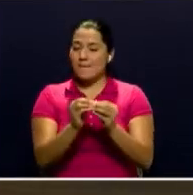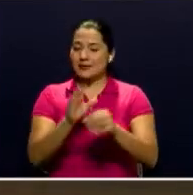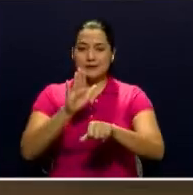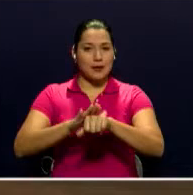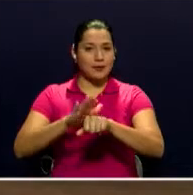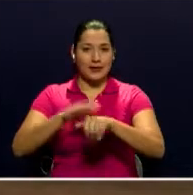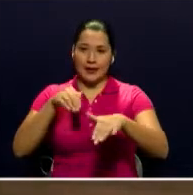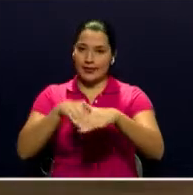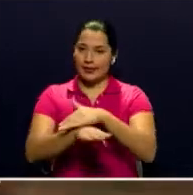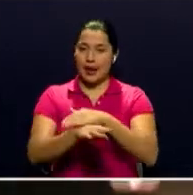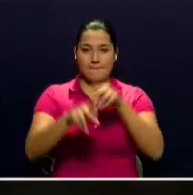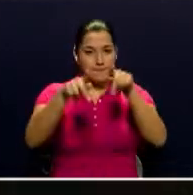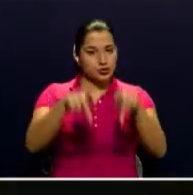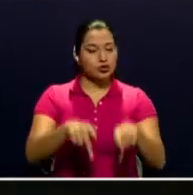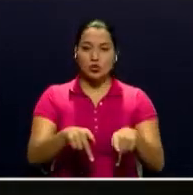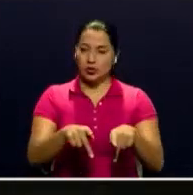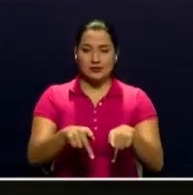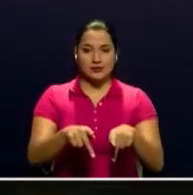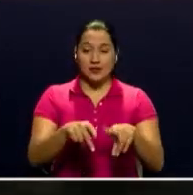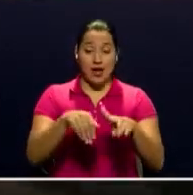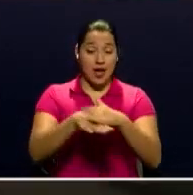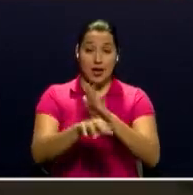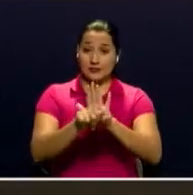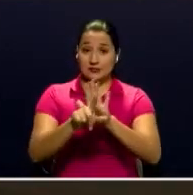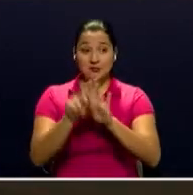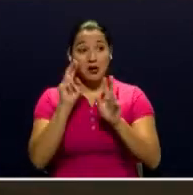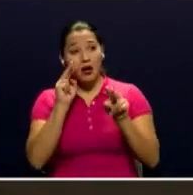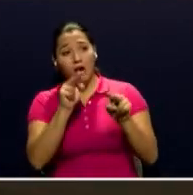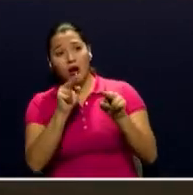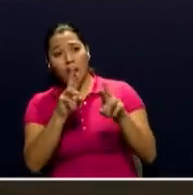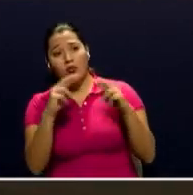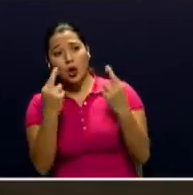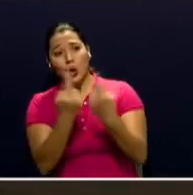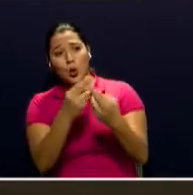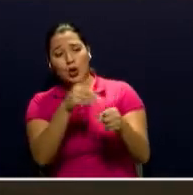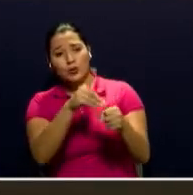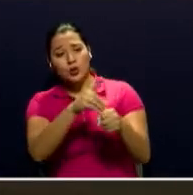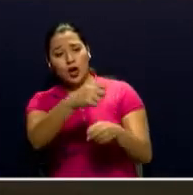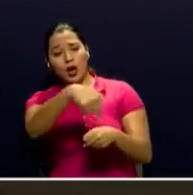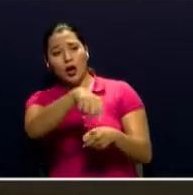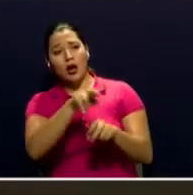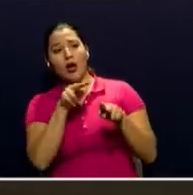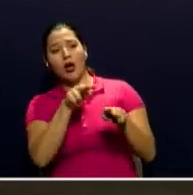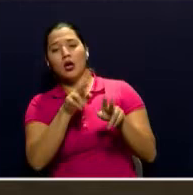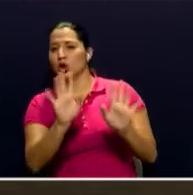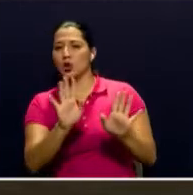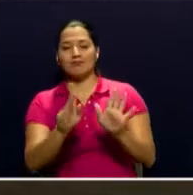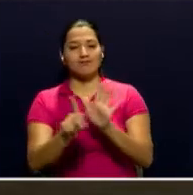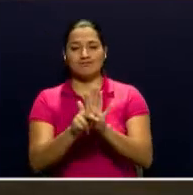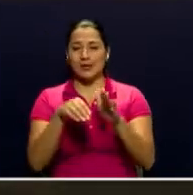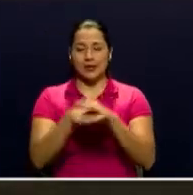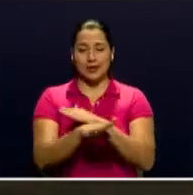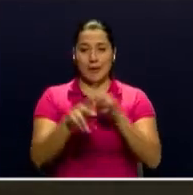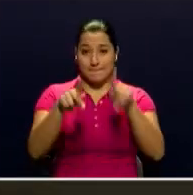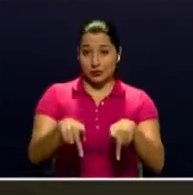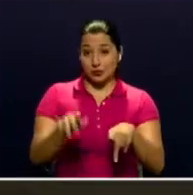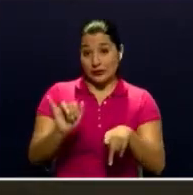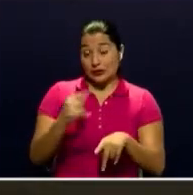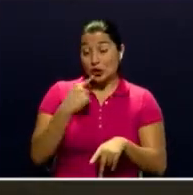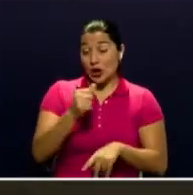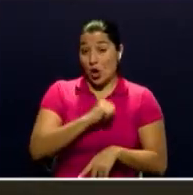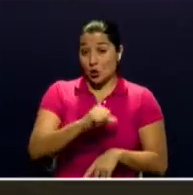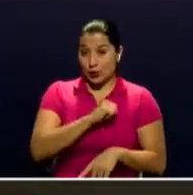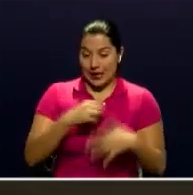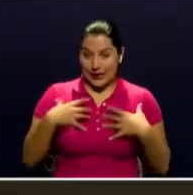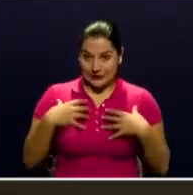público durante algunos días, por lo menos los pertinentes, así lo crean necesario, según lo que han dicho también las autoridades de salud en